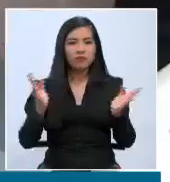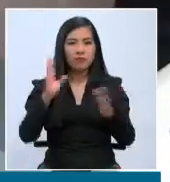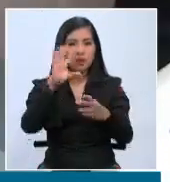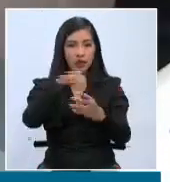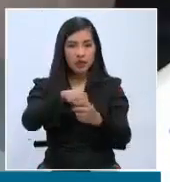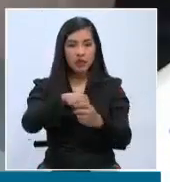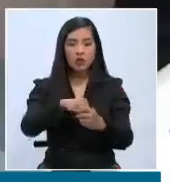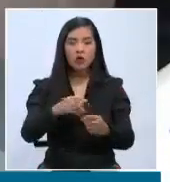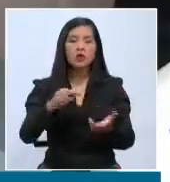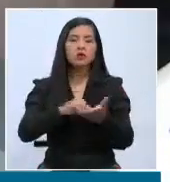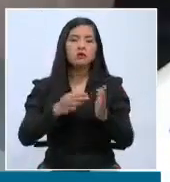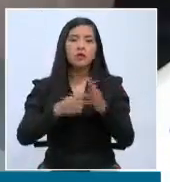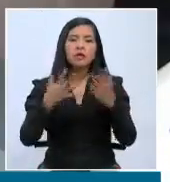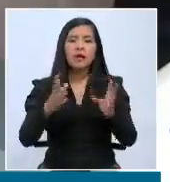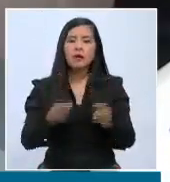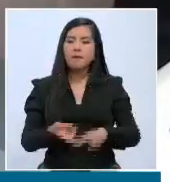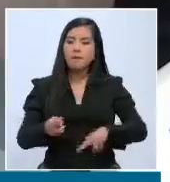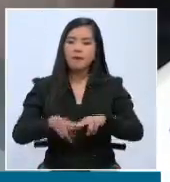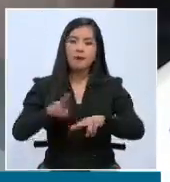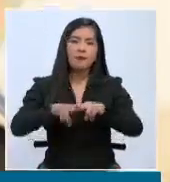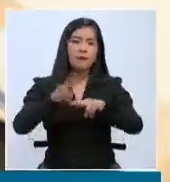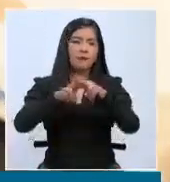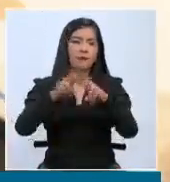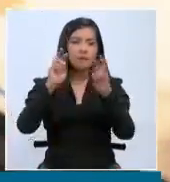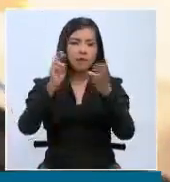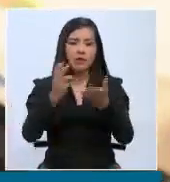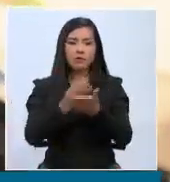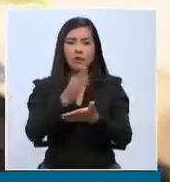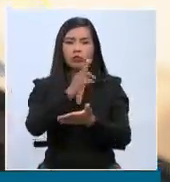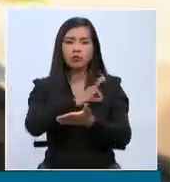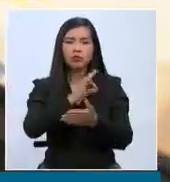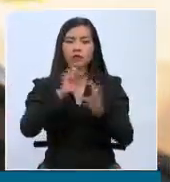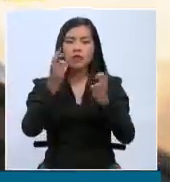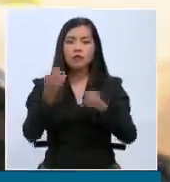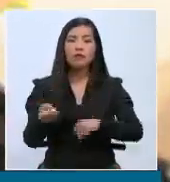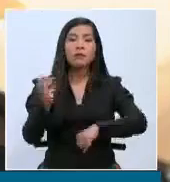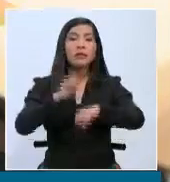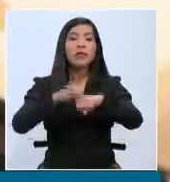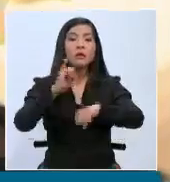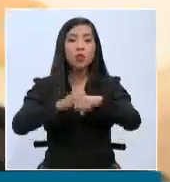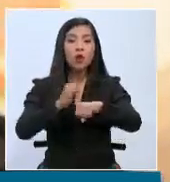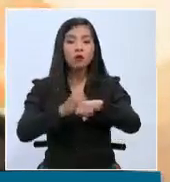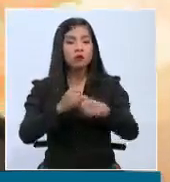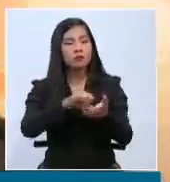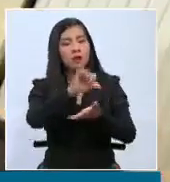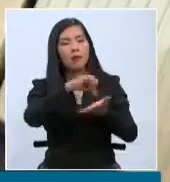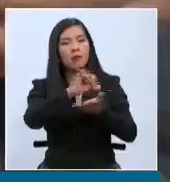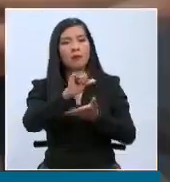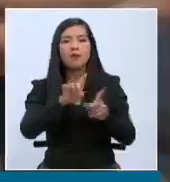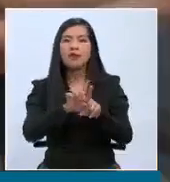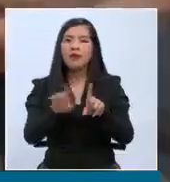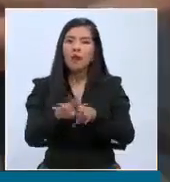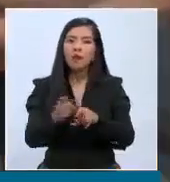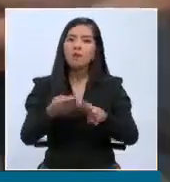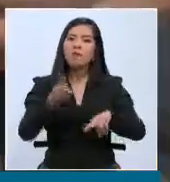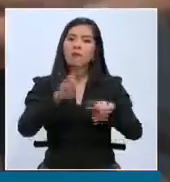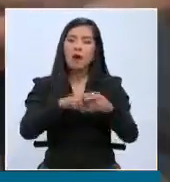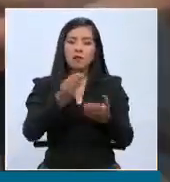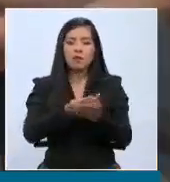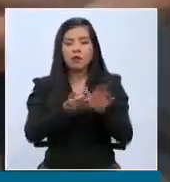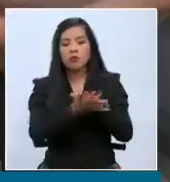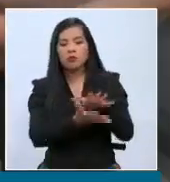a generar mayores ingresos a través de los impuestos al Estado boliviano, que va a